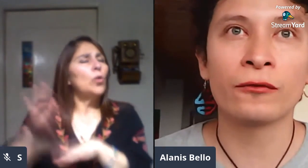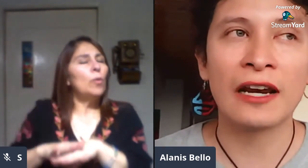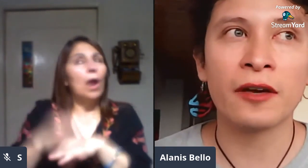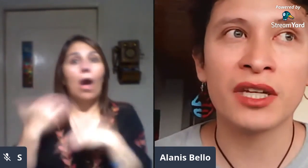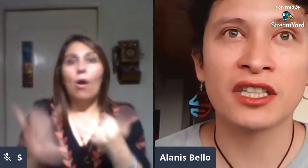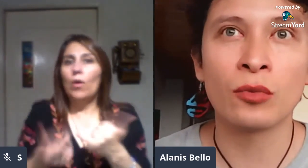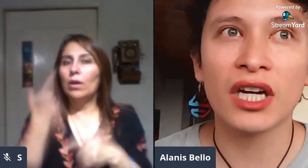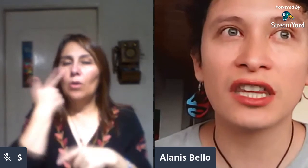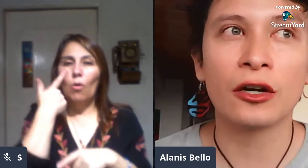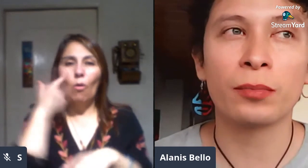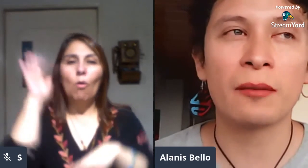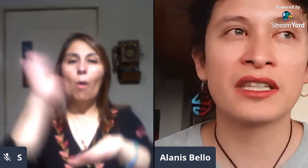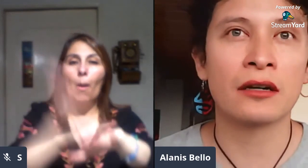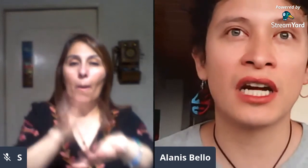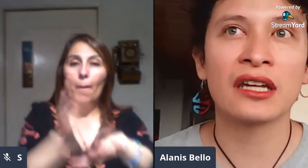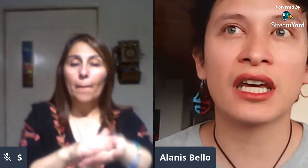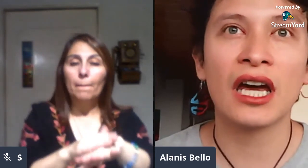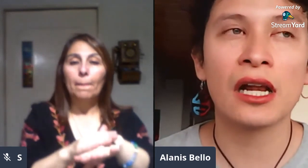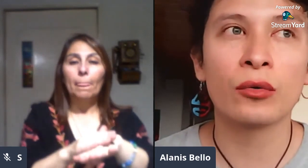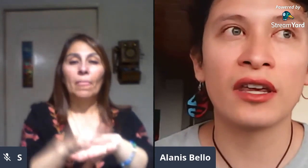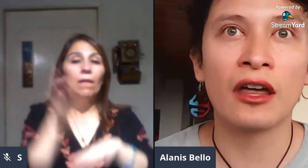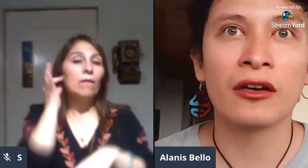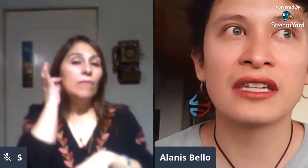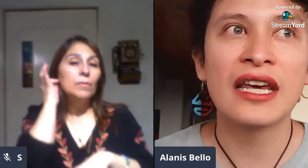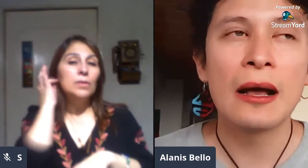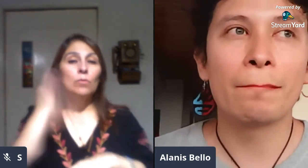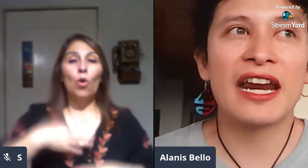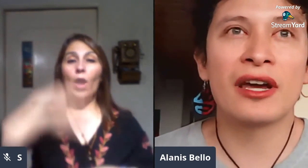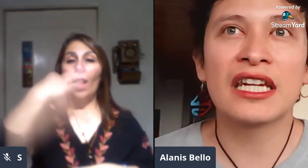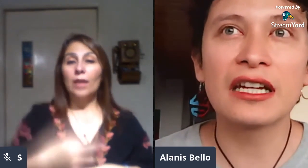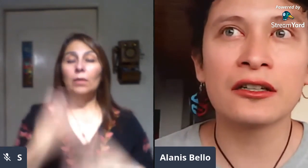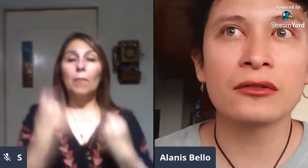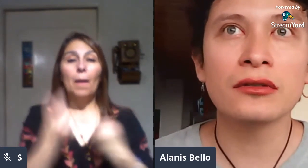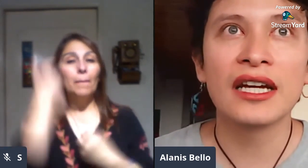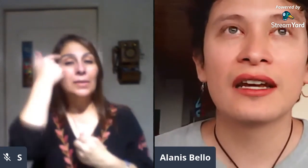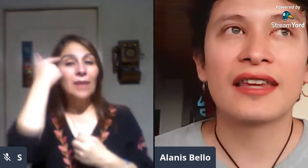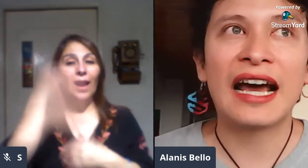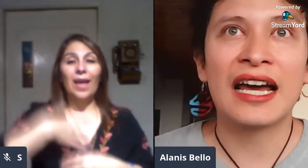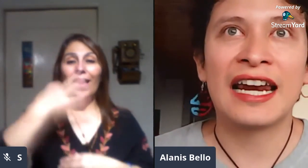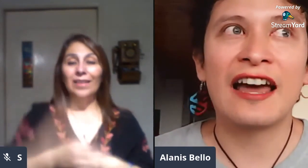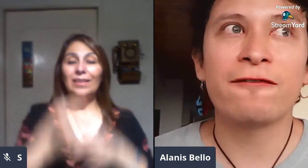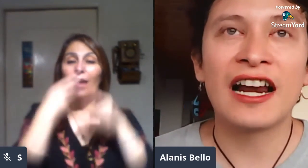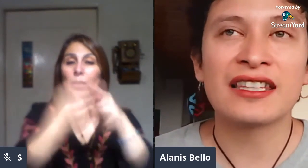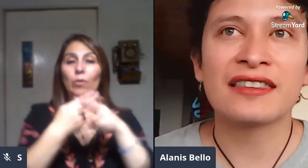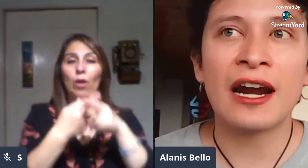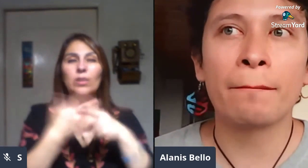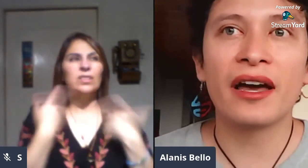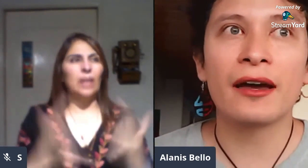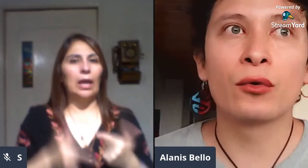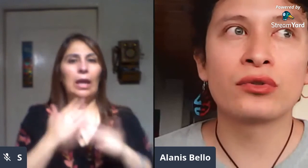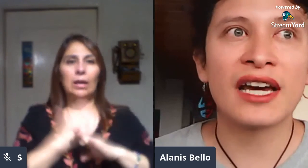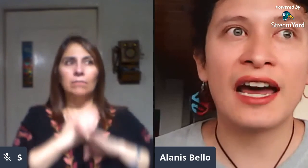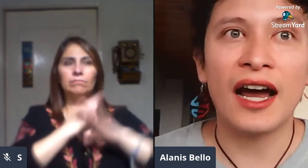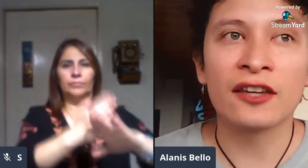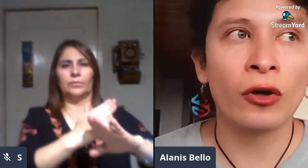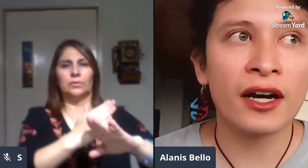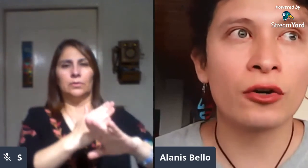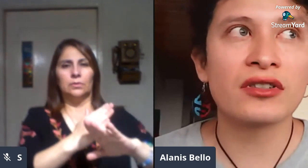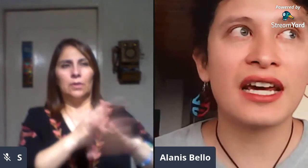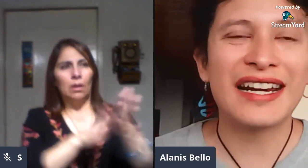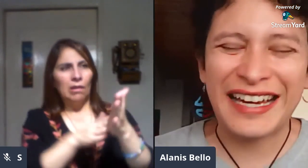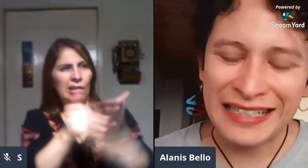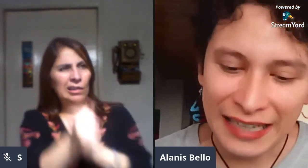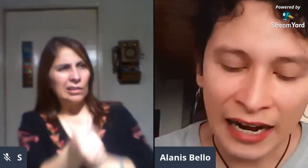hacer el feminismo crítico para pensar una ética del cuidado es prevenirnos de caer en la falsa trampa de buscar a